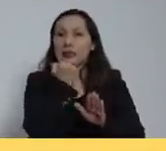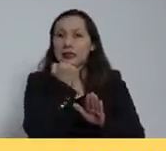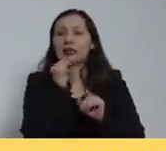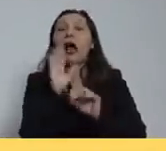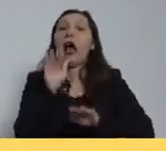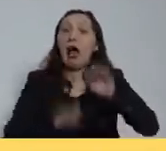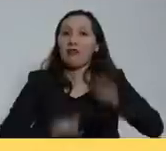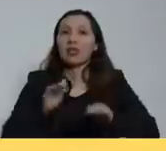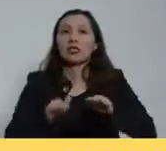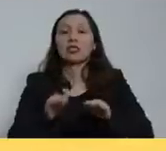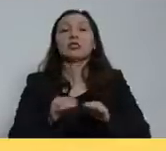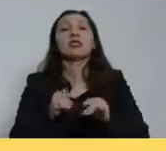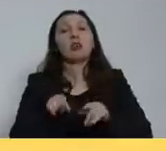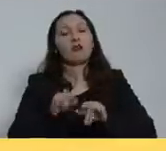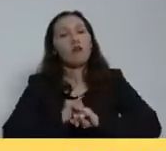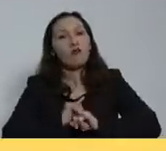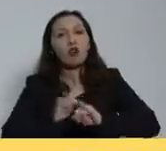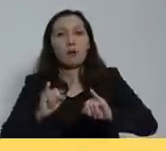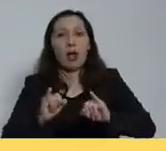se